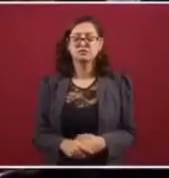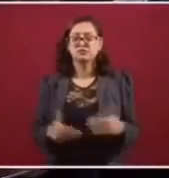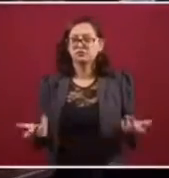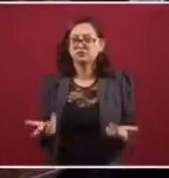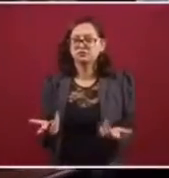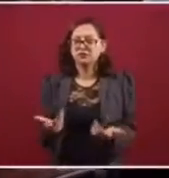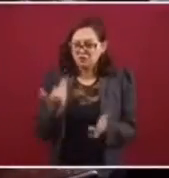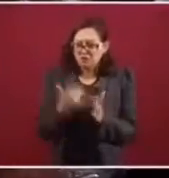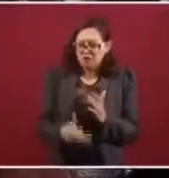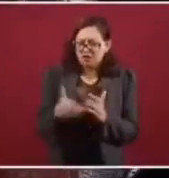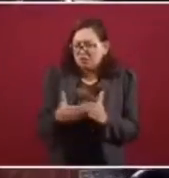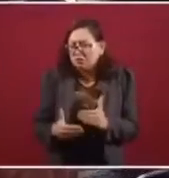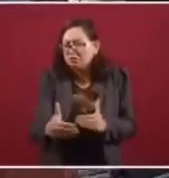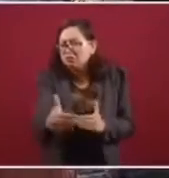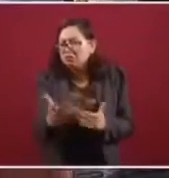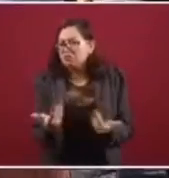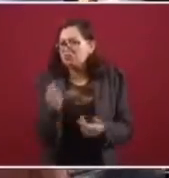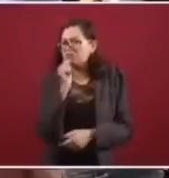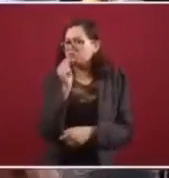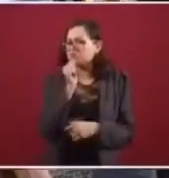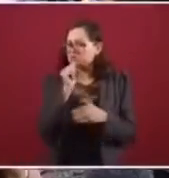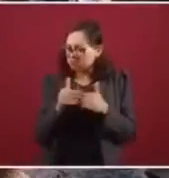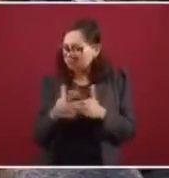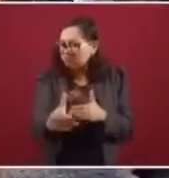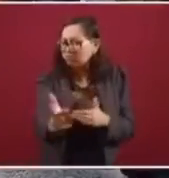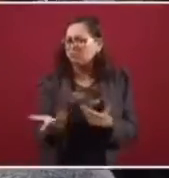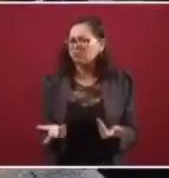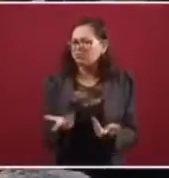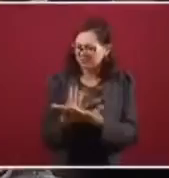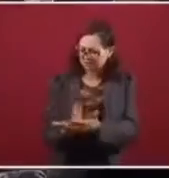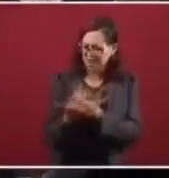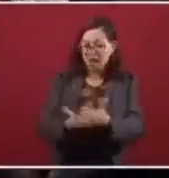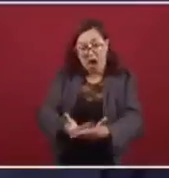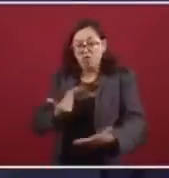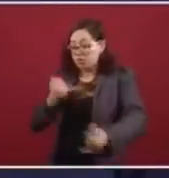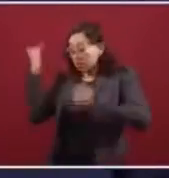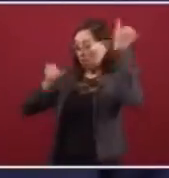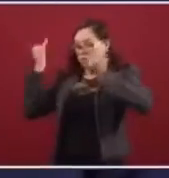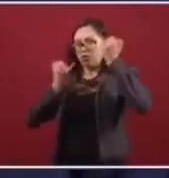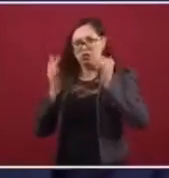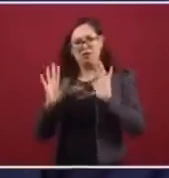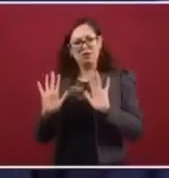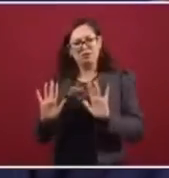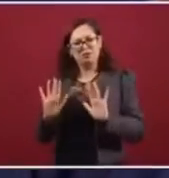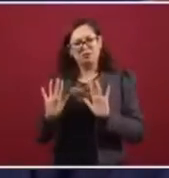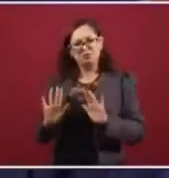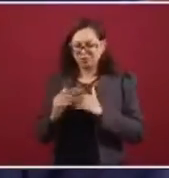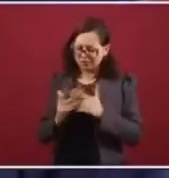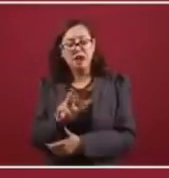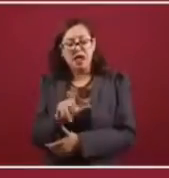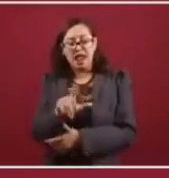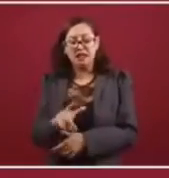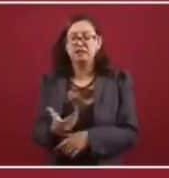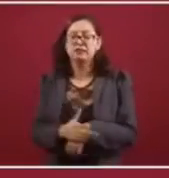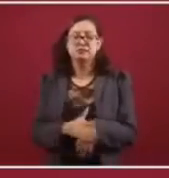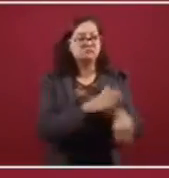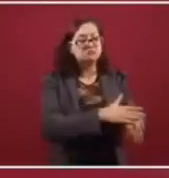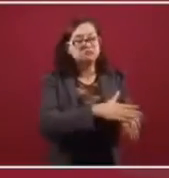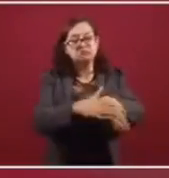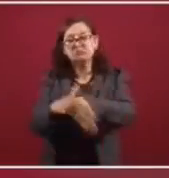tengan datos, se pronostica. Vamos a esperarnos, además, de una vez les adelanto, a